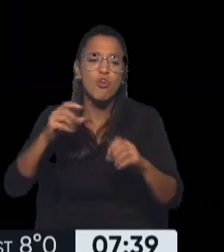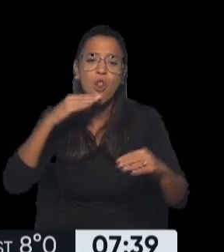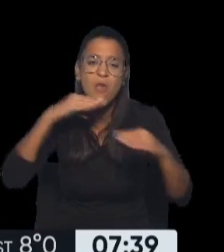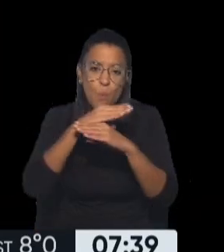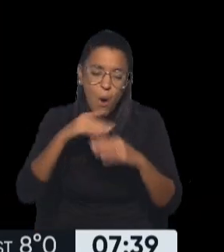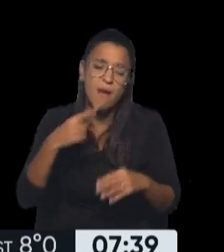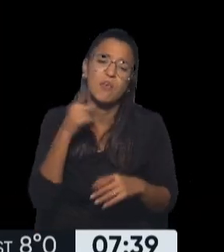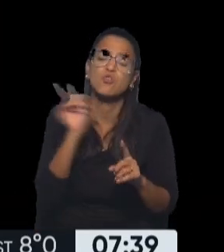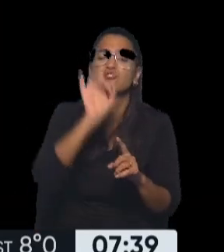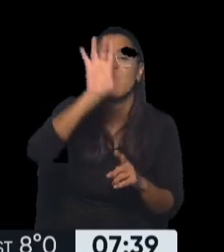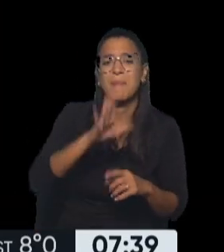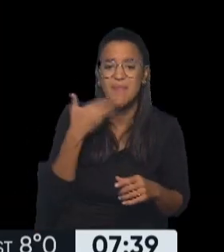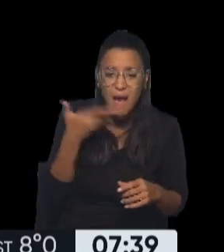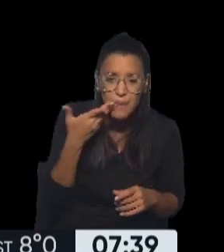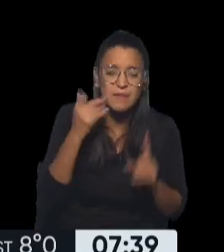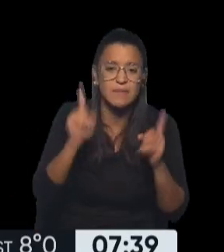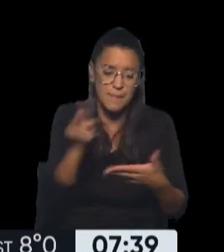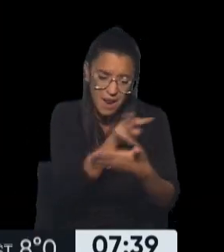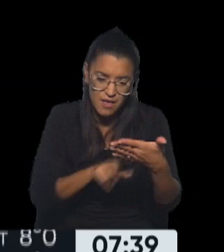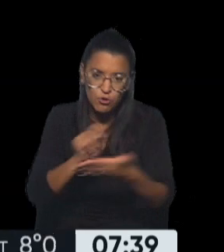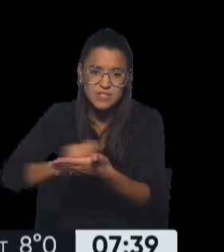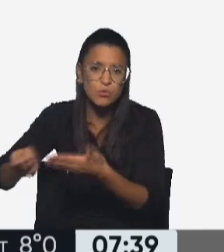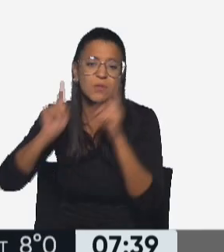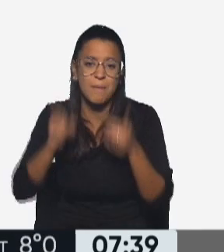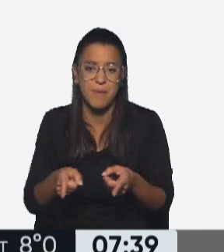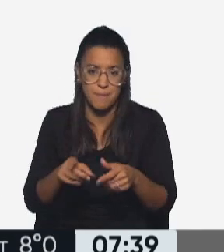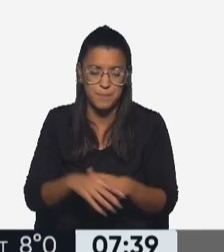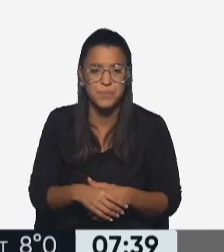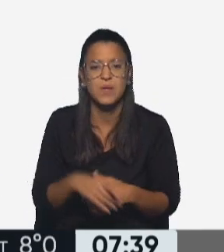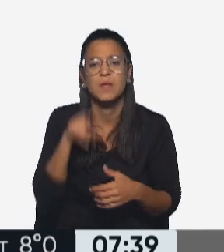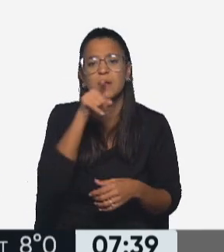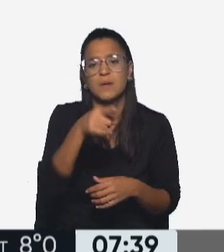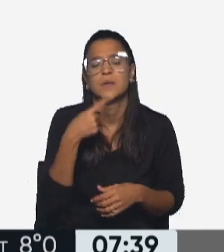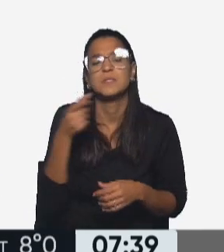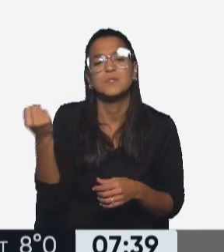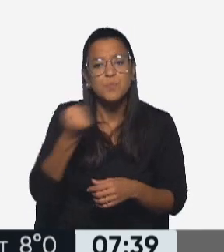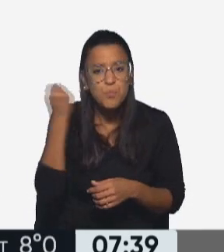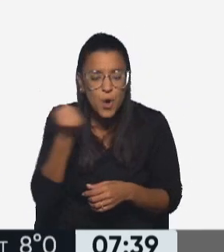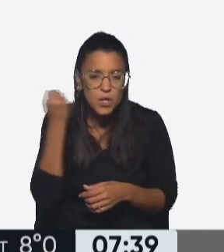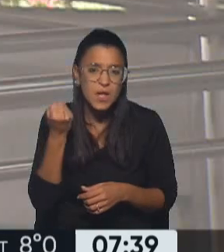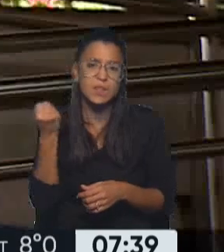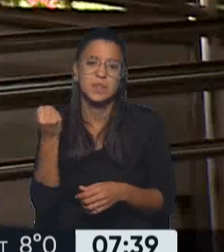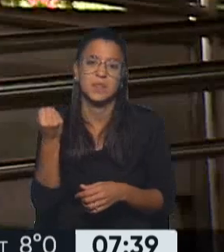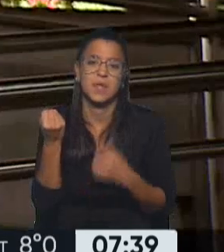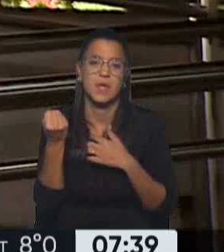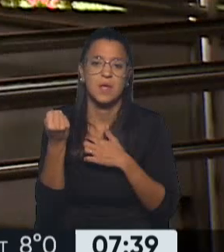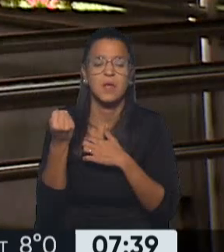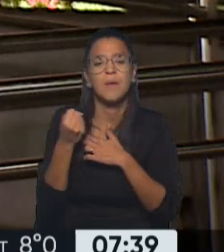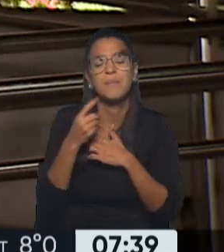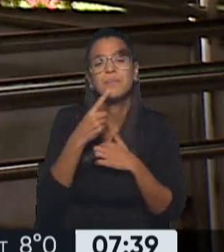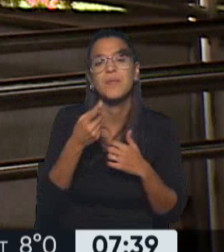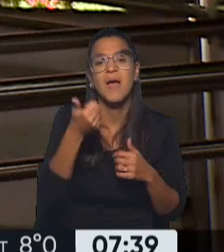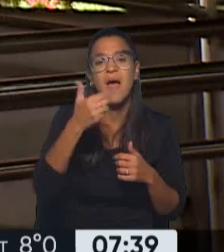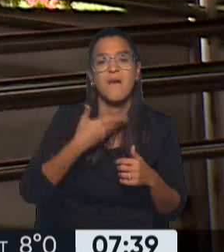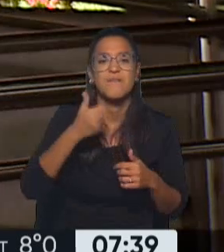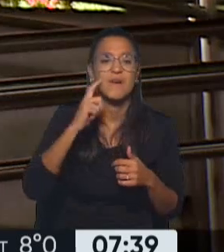afectan el habla, sino también la lectoescritura, ¿sí? Es importante tener en cuenta que la afasia